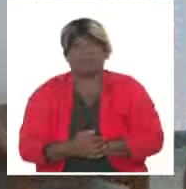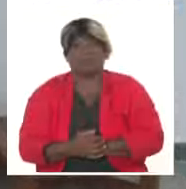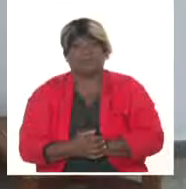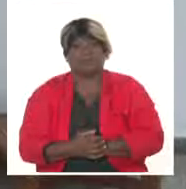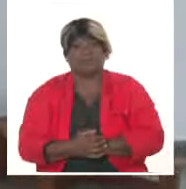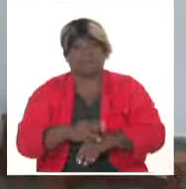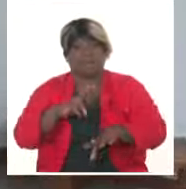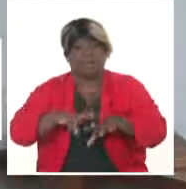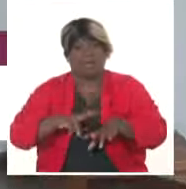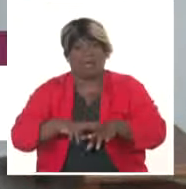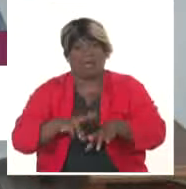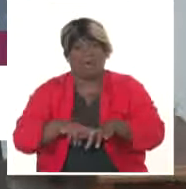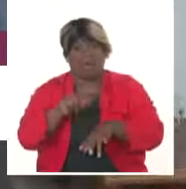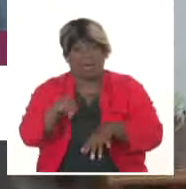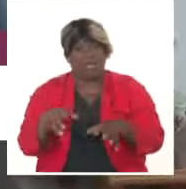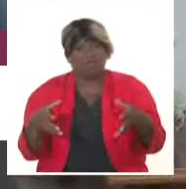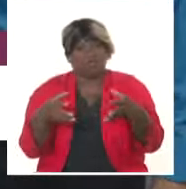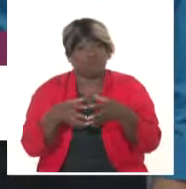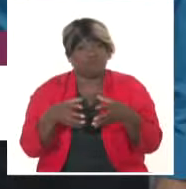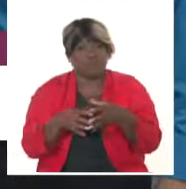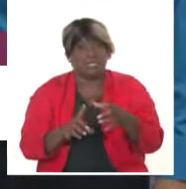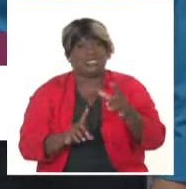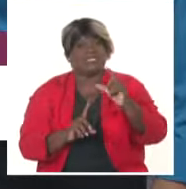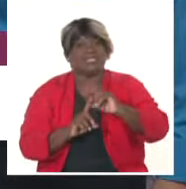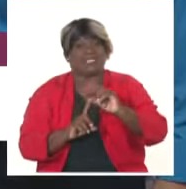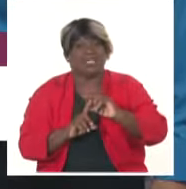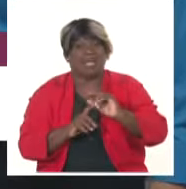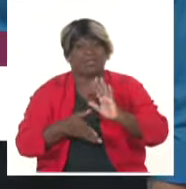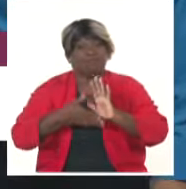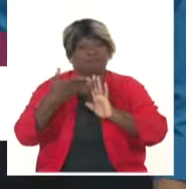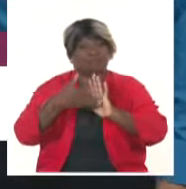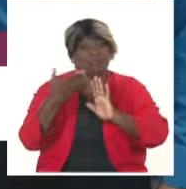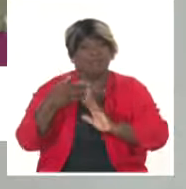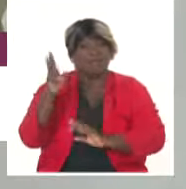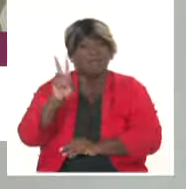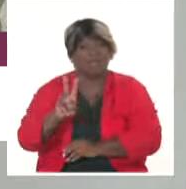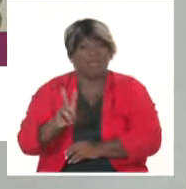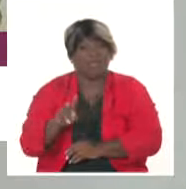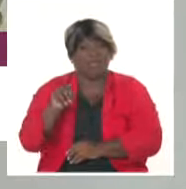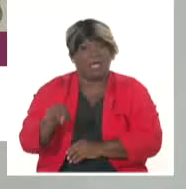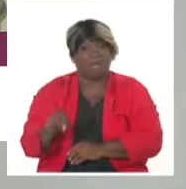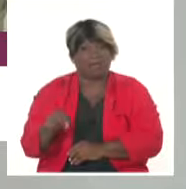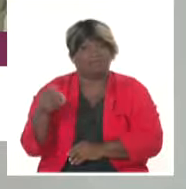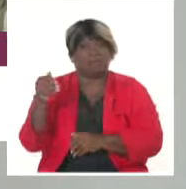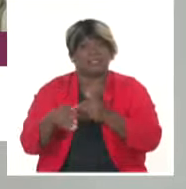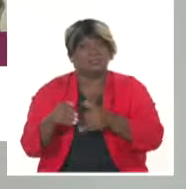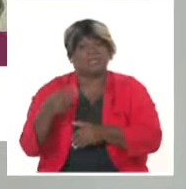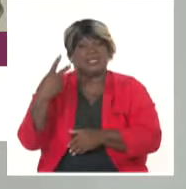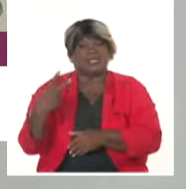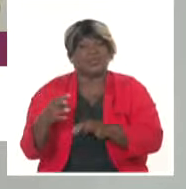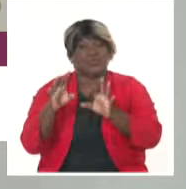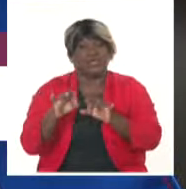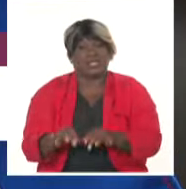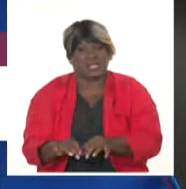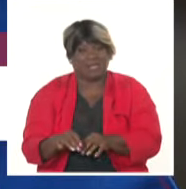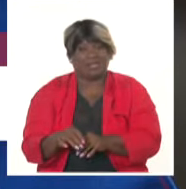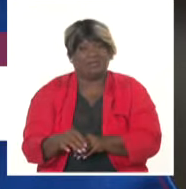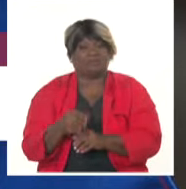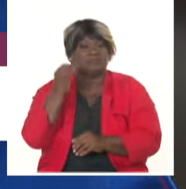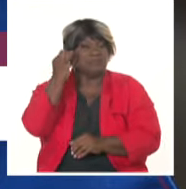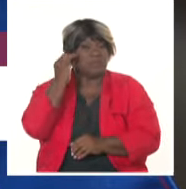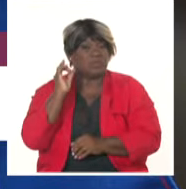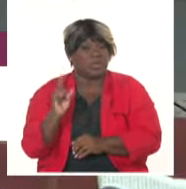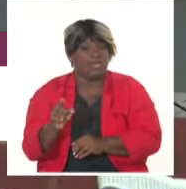En La Habana está una delegación del Sindicato de la Construcción de Vietnam, presidida por su segunda secretaria, Nguyen Ngoc Huyen,